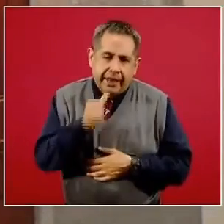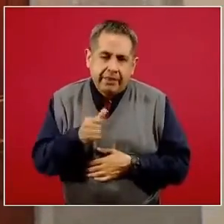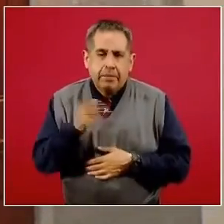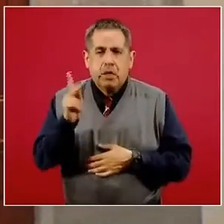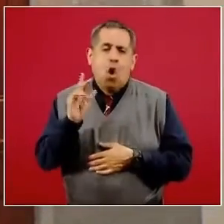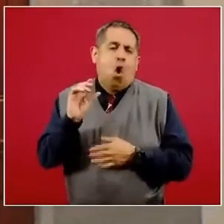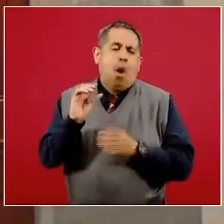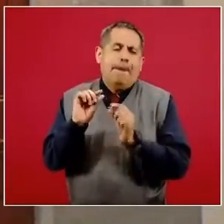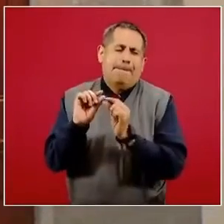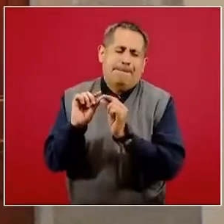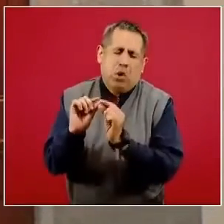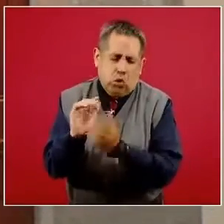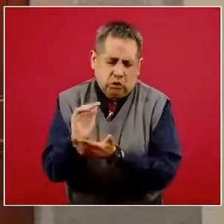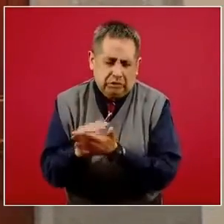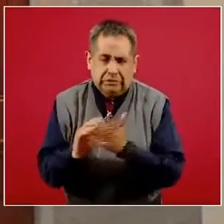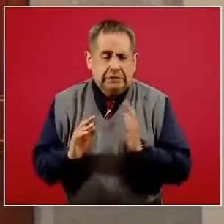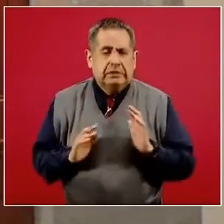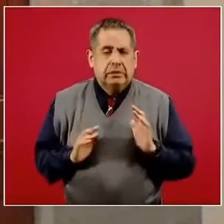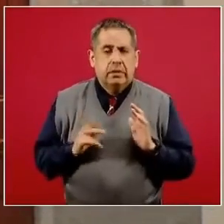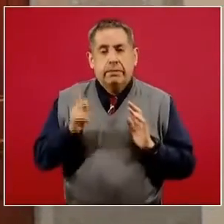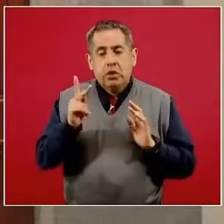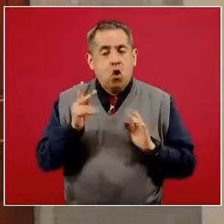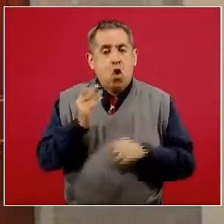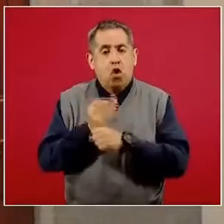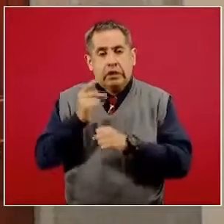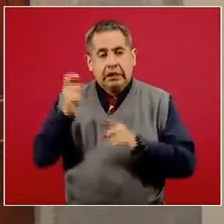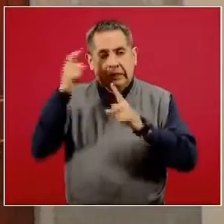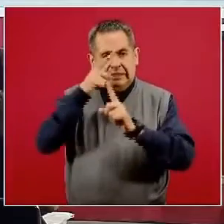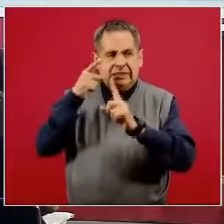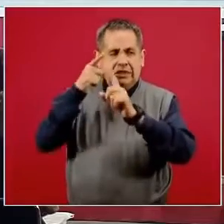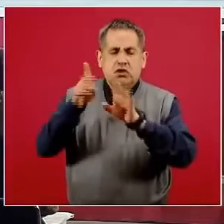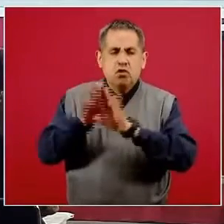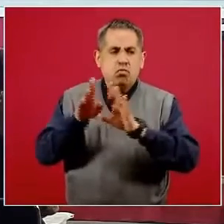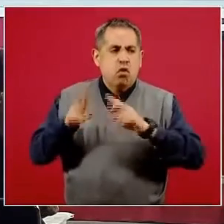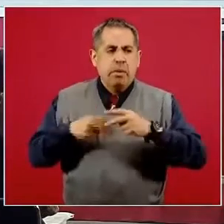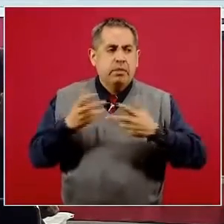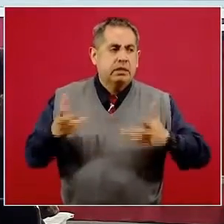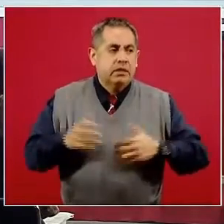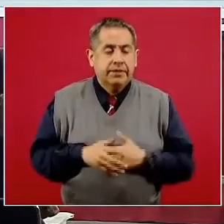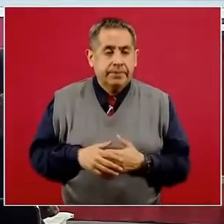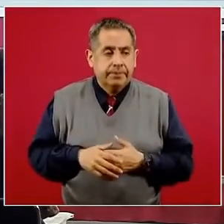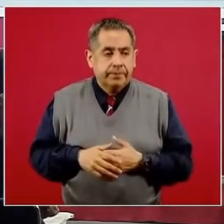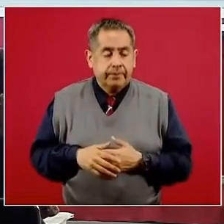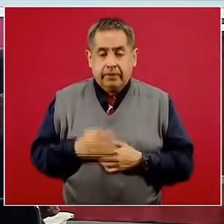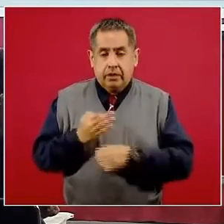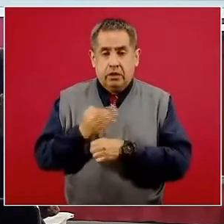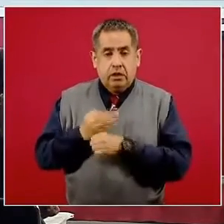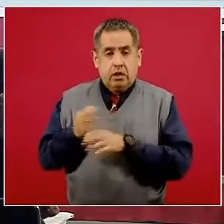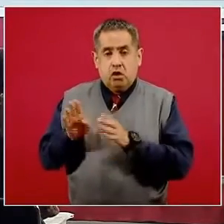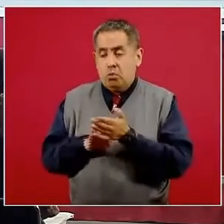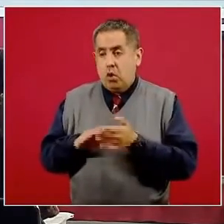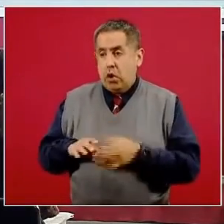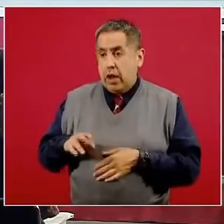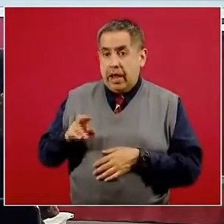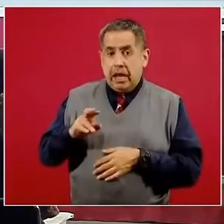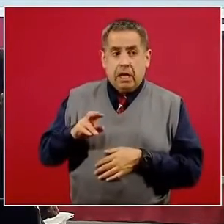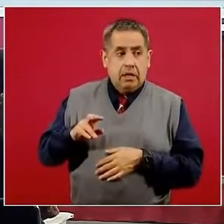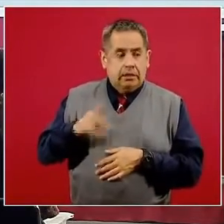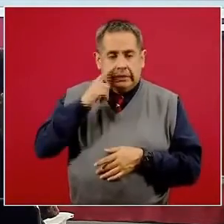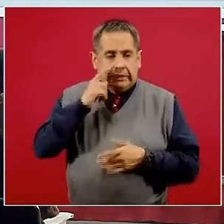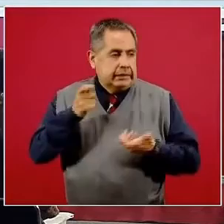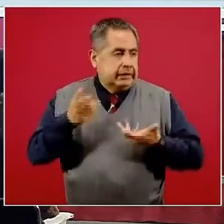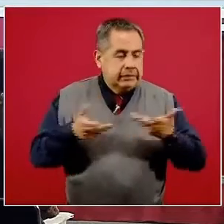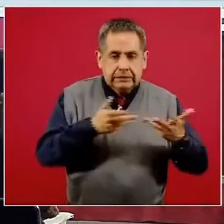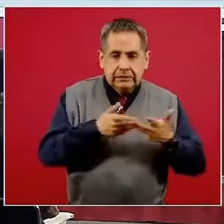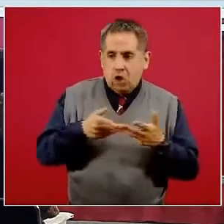número hubiera sido mucho, mucho menor. Pero el reto es muy grande porque no se puede intervenir de manera rápida en